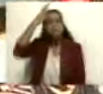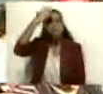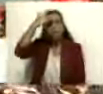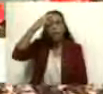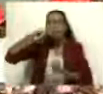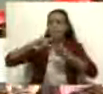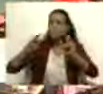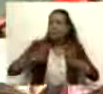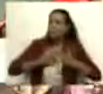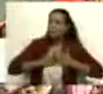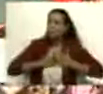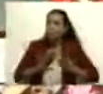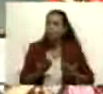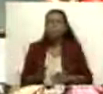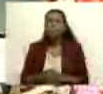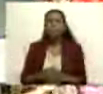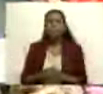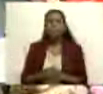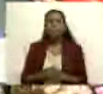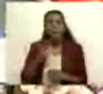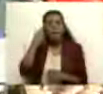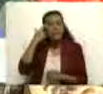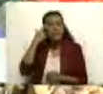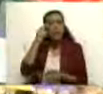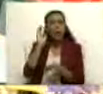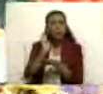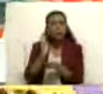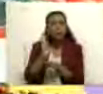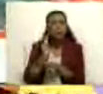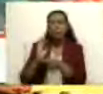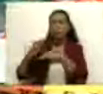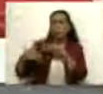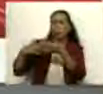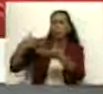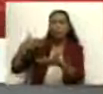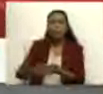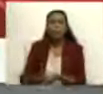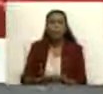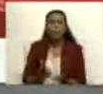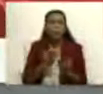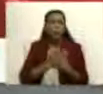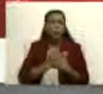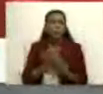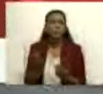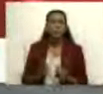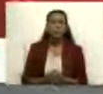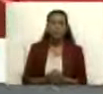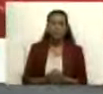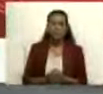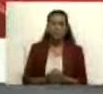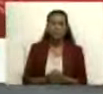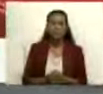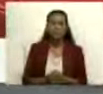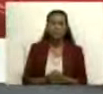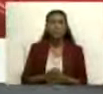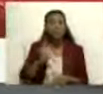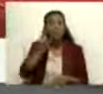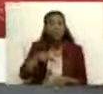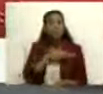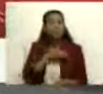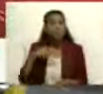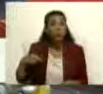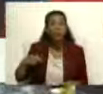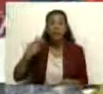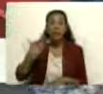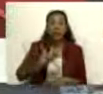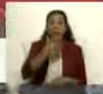paz, que conservará el Esequibo con todo el cariño del mundo. Y que nosotros el